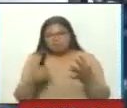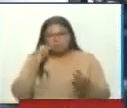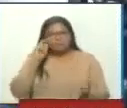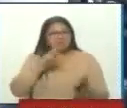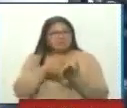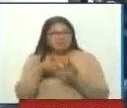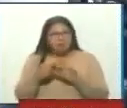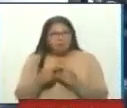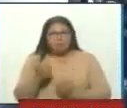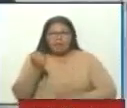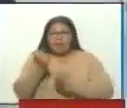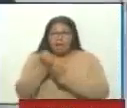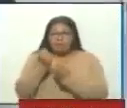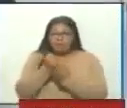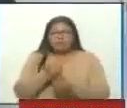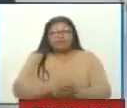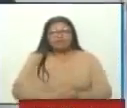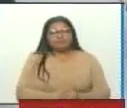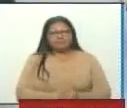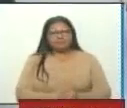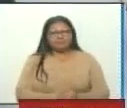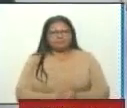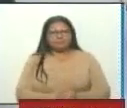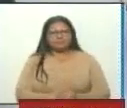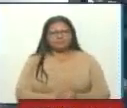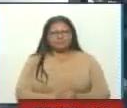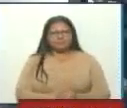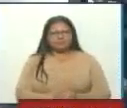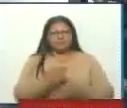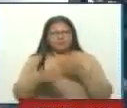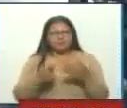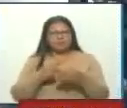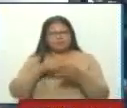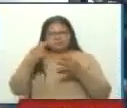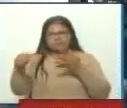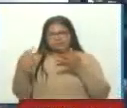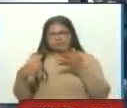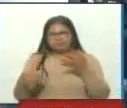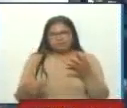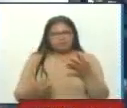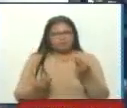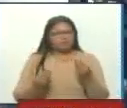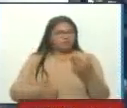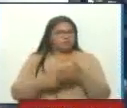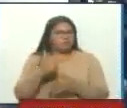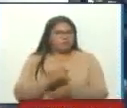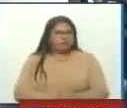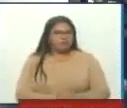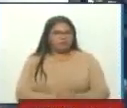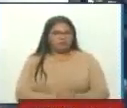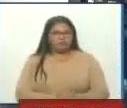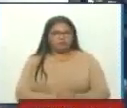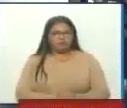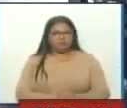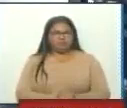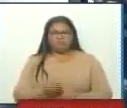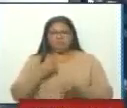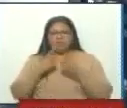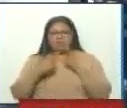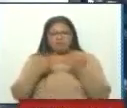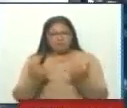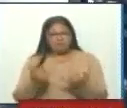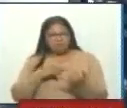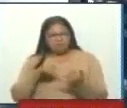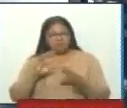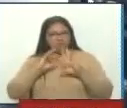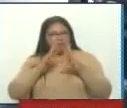Ricardo Molina. Ricardo Menéndez, exactamente. Ay, había muchos periodistas que estuvieron participando allí y